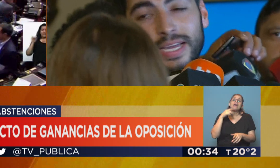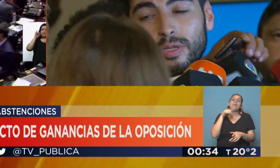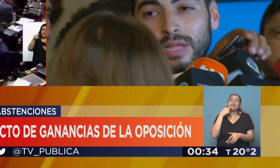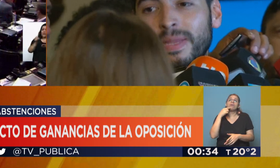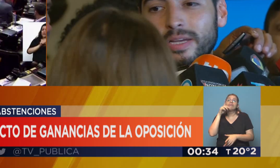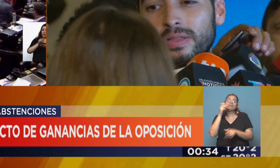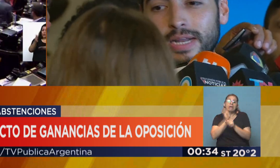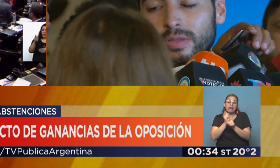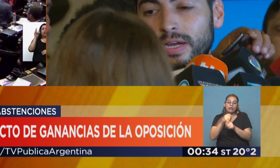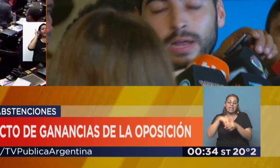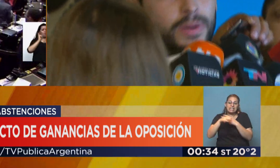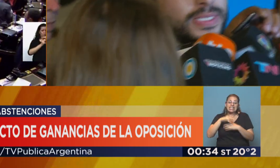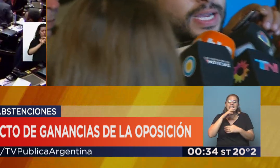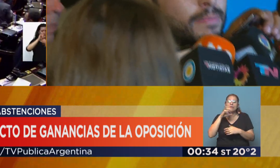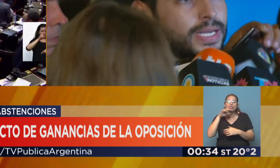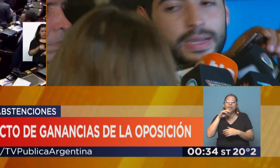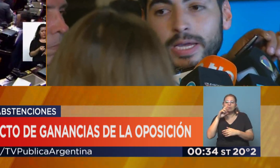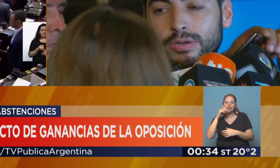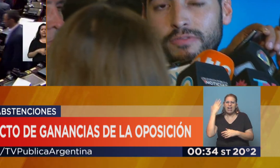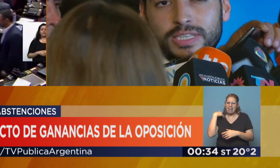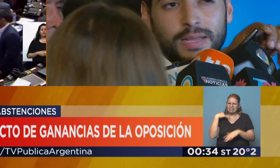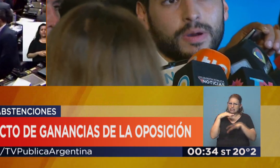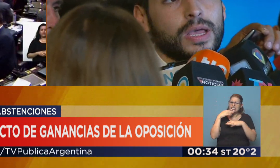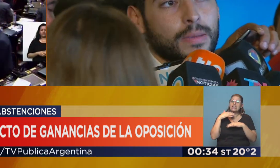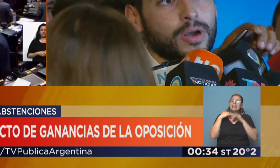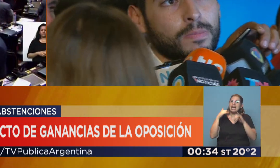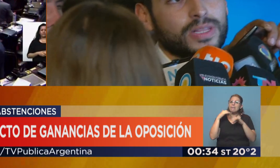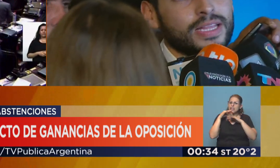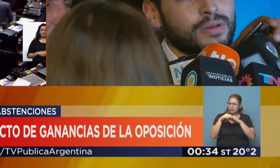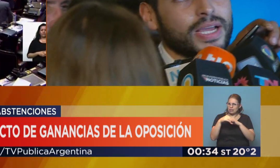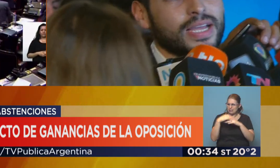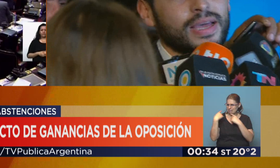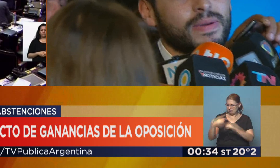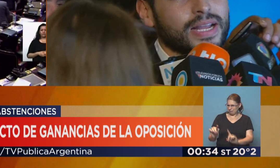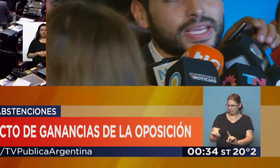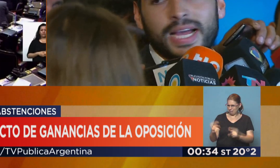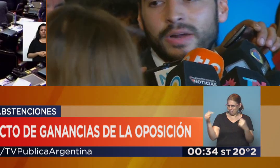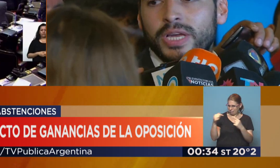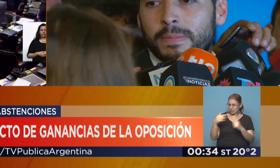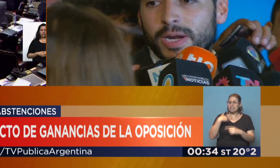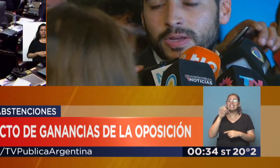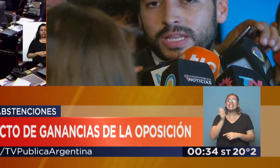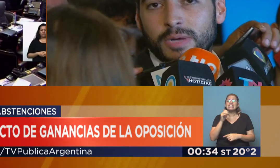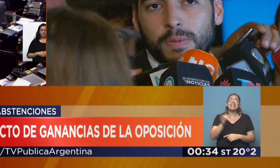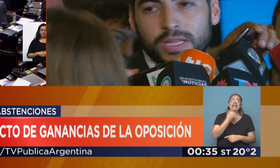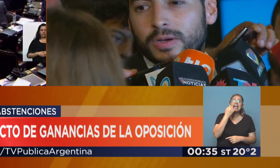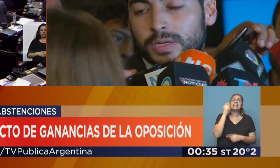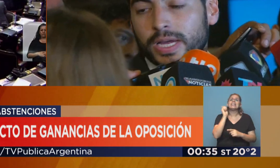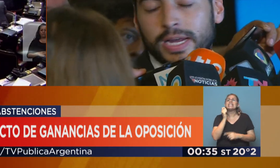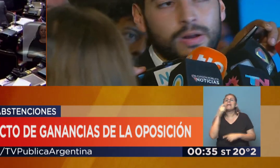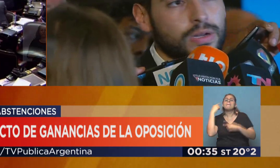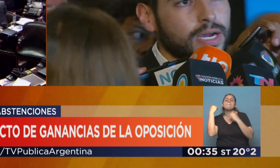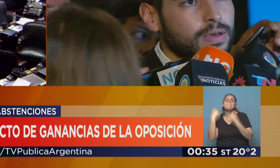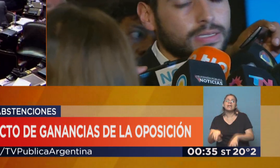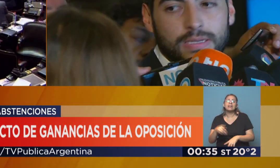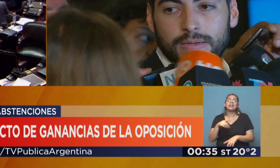cosa que es totalmente contradictoria con la promesa de campaña que había hecho el oficialismo. Pero lo importante no es ver quién ganó y quién perdió en términos políticos, sino que